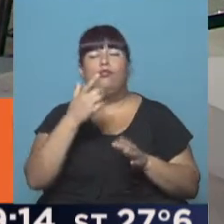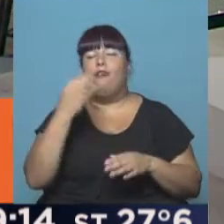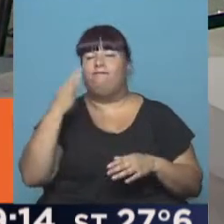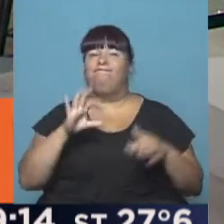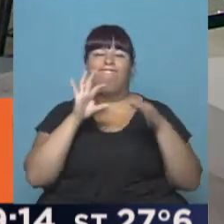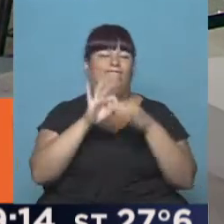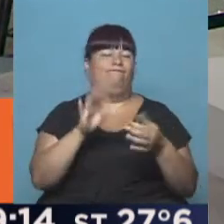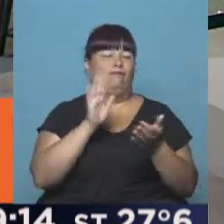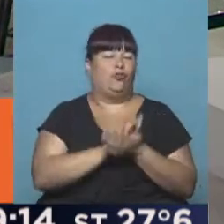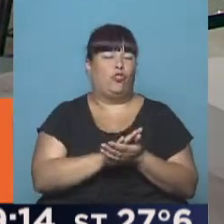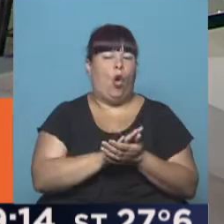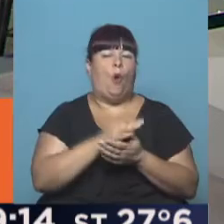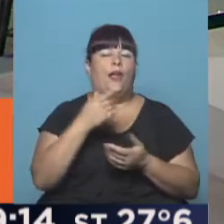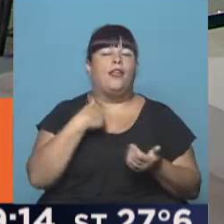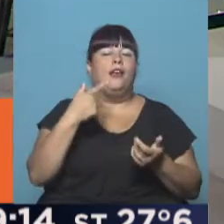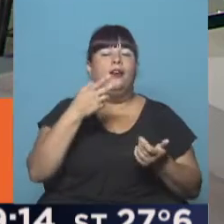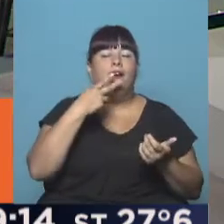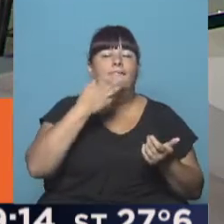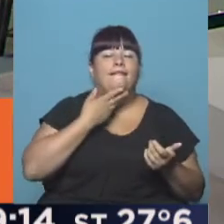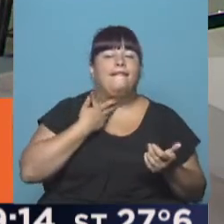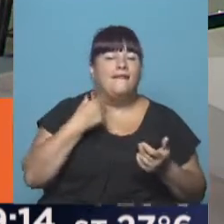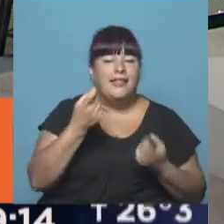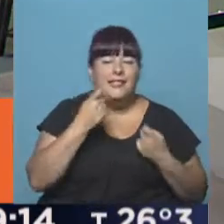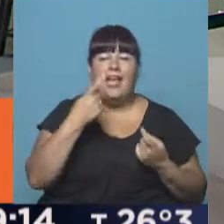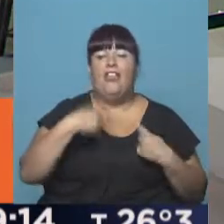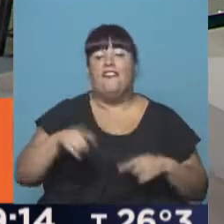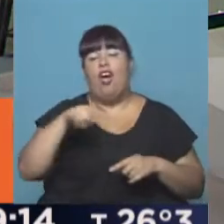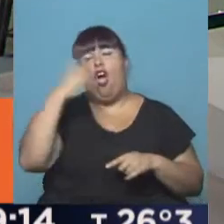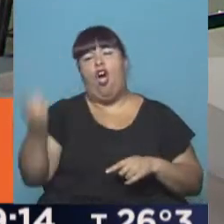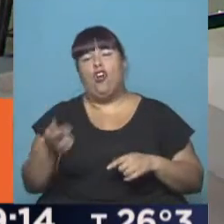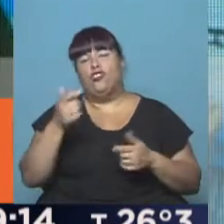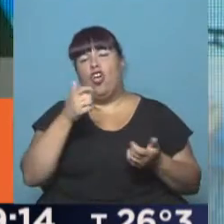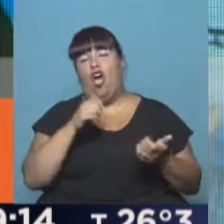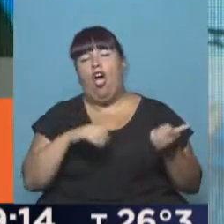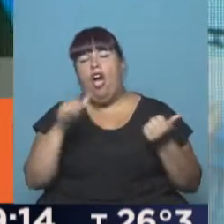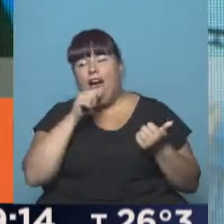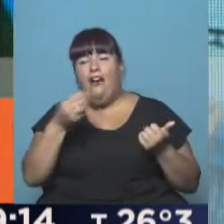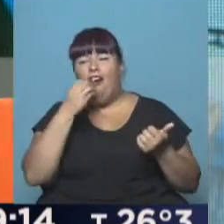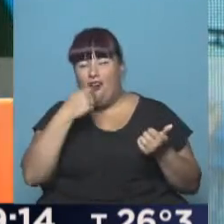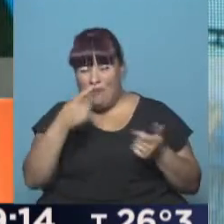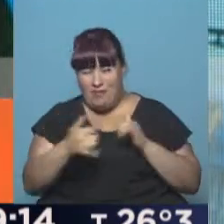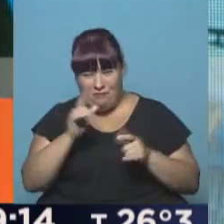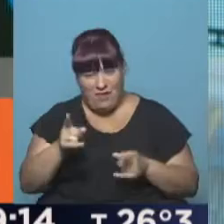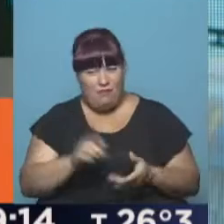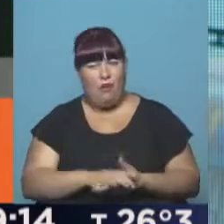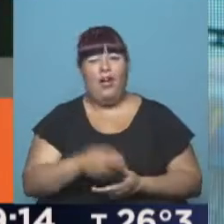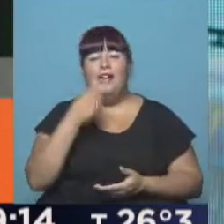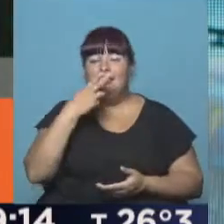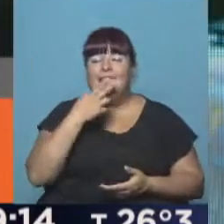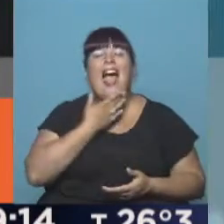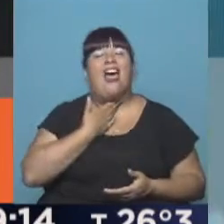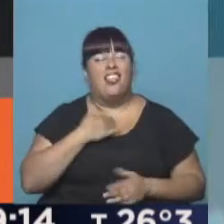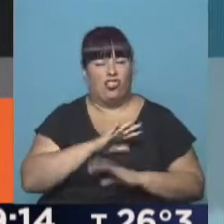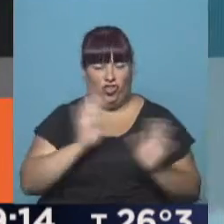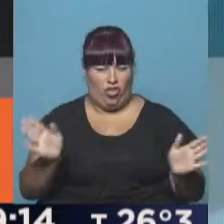claramente vinculados a la dependencia que genera el tabaco, a diferencia de algunos de estos otros hábitos que vos mencionaste. El tabaco es una